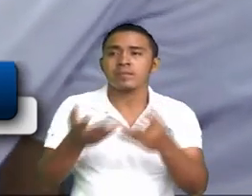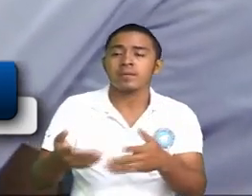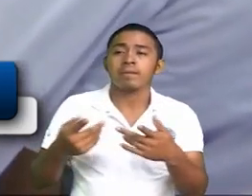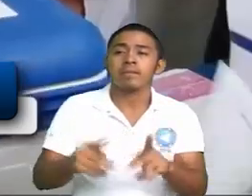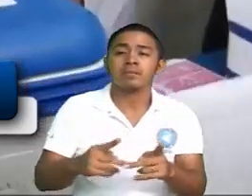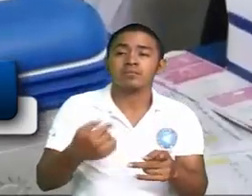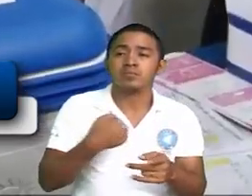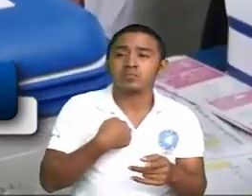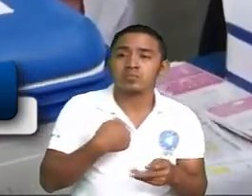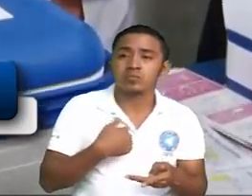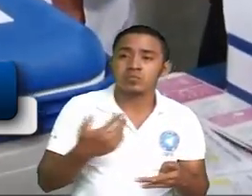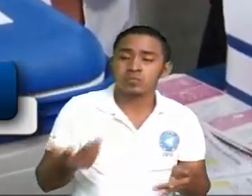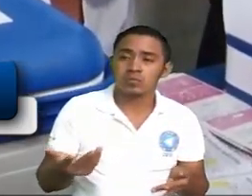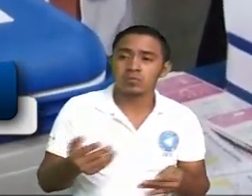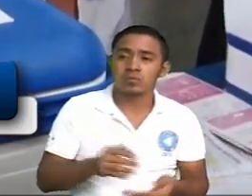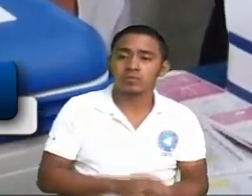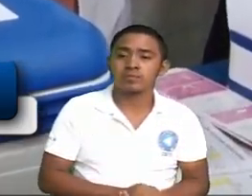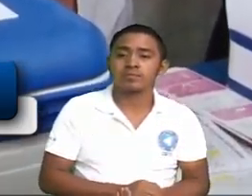identifica a nosotros,